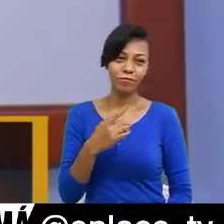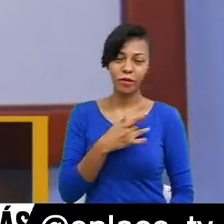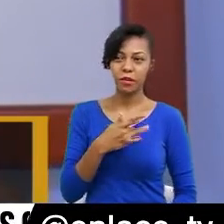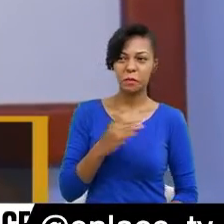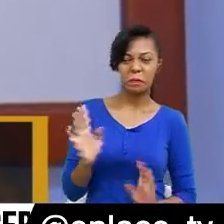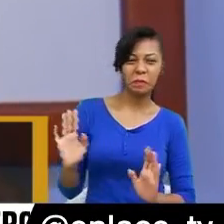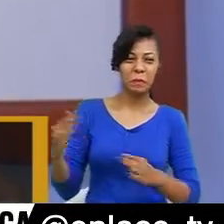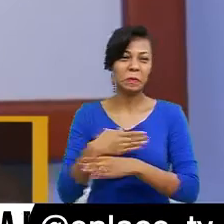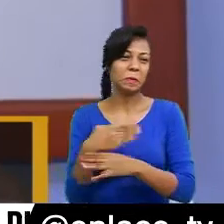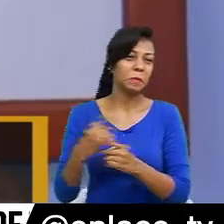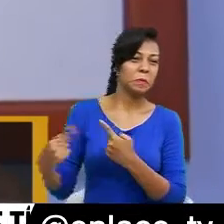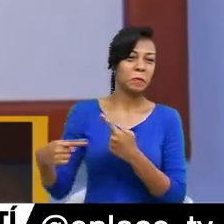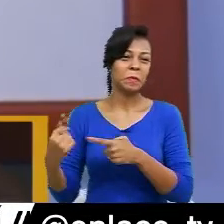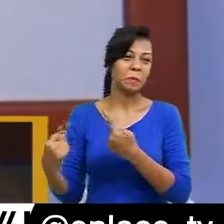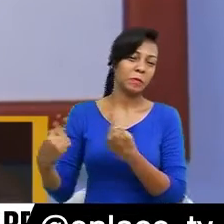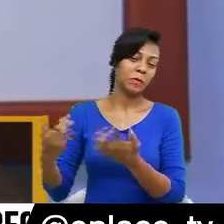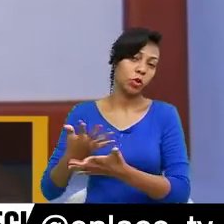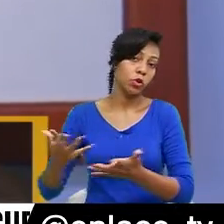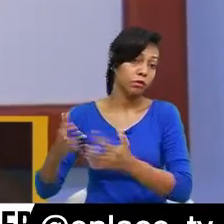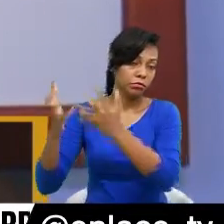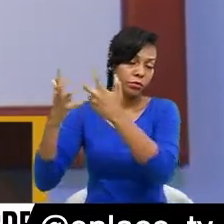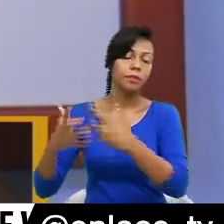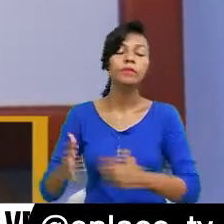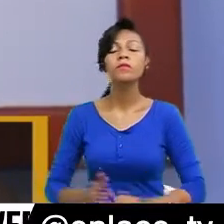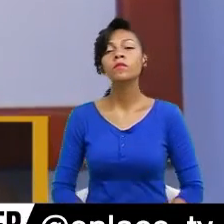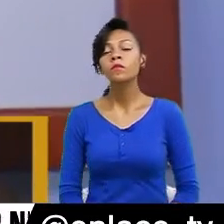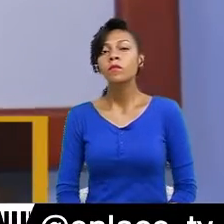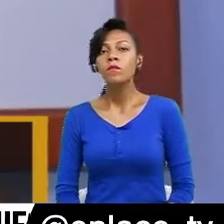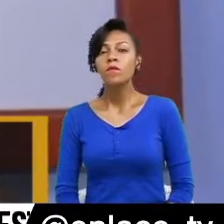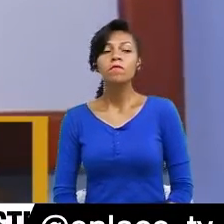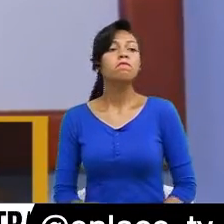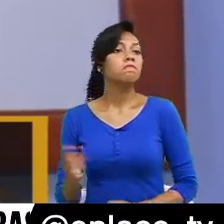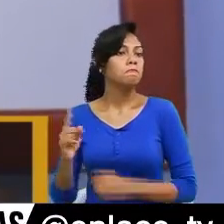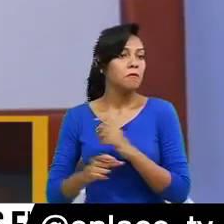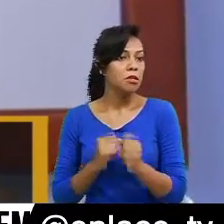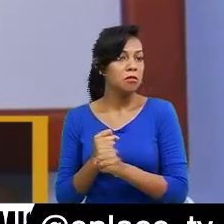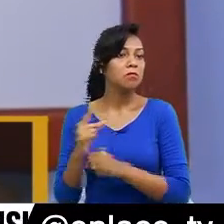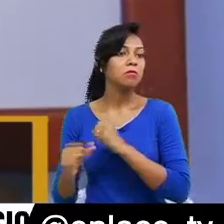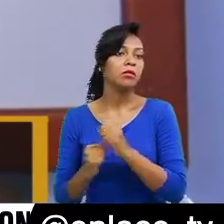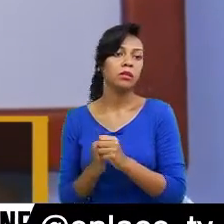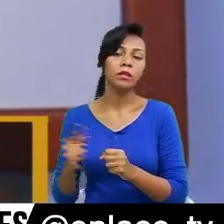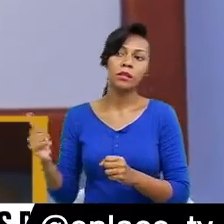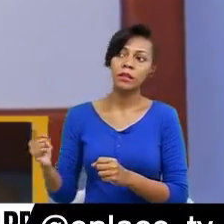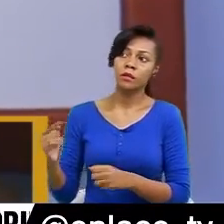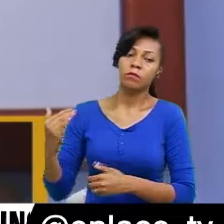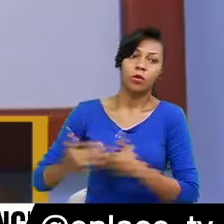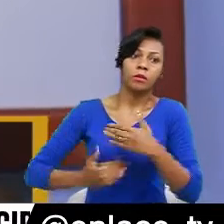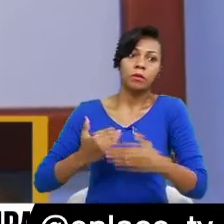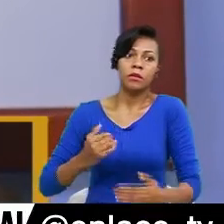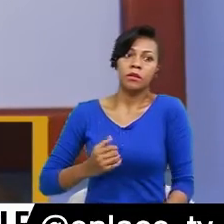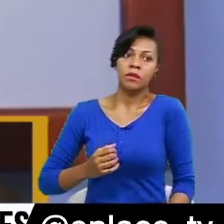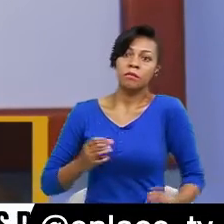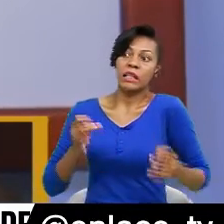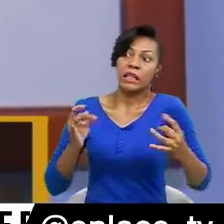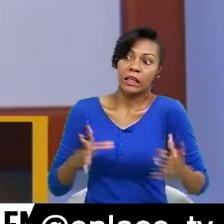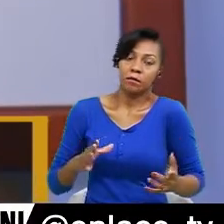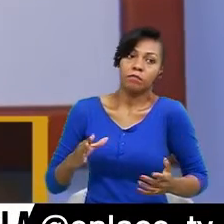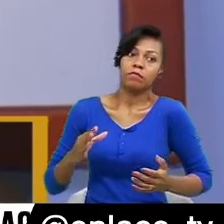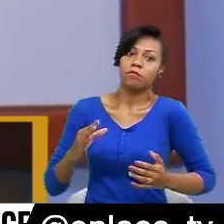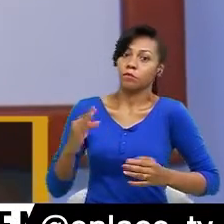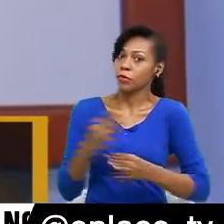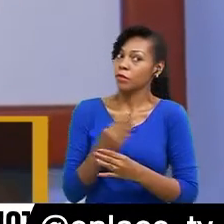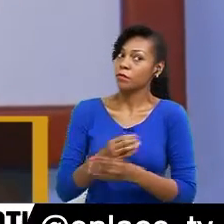Cochoferes, a mediados de los años que han pasado, pues estas diferencias se han profundizado. Entonces, al ver que hay